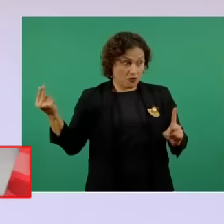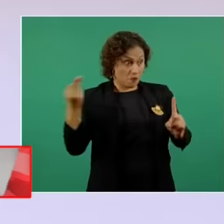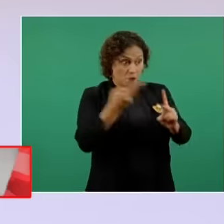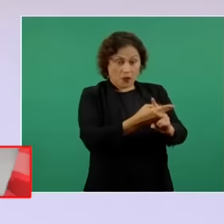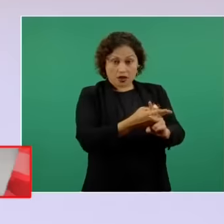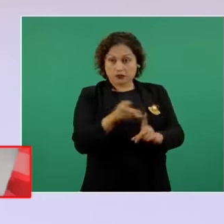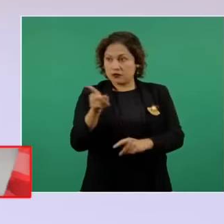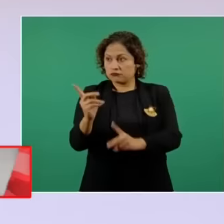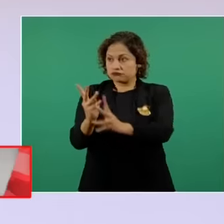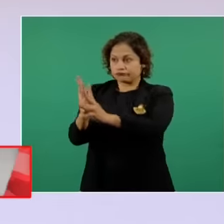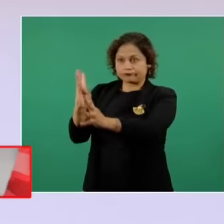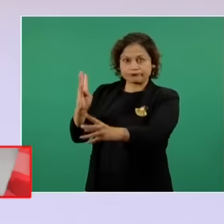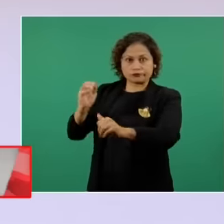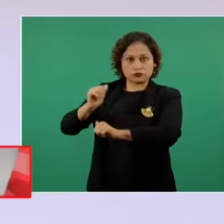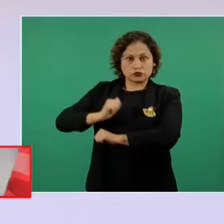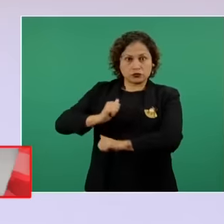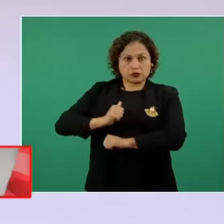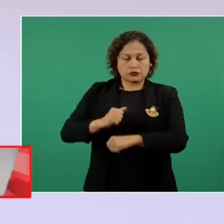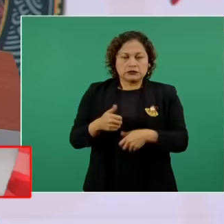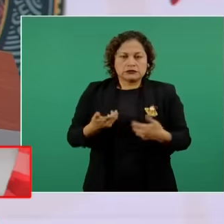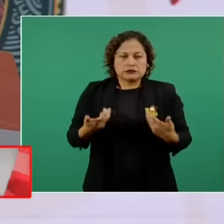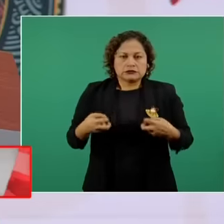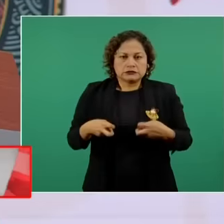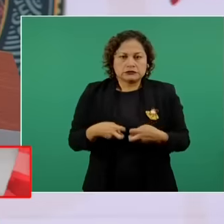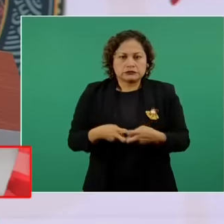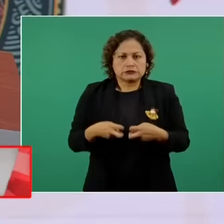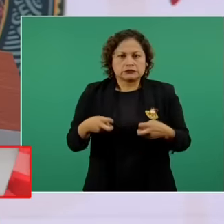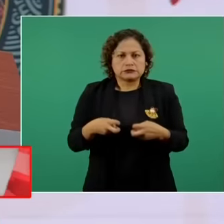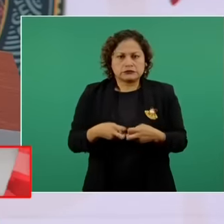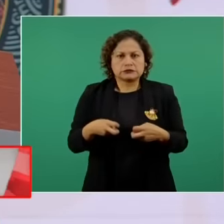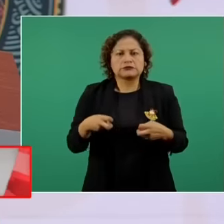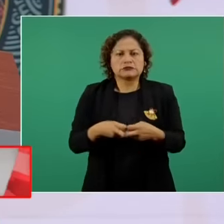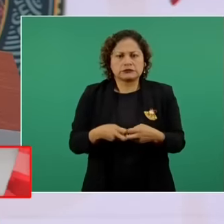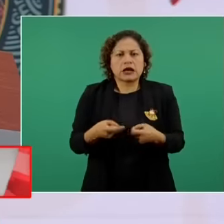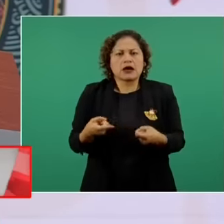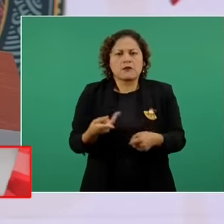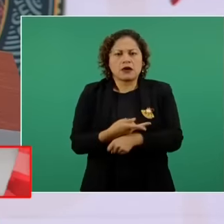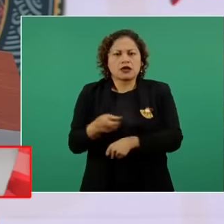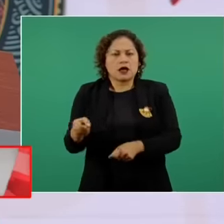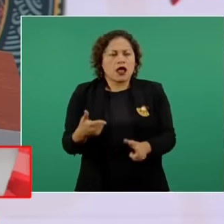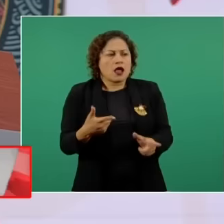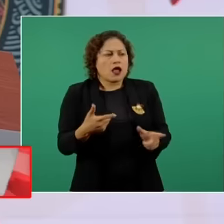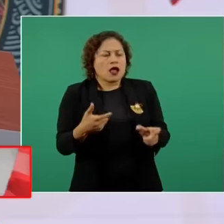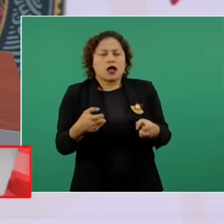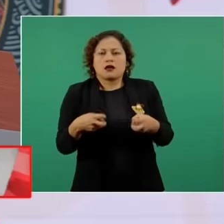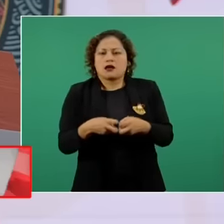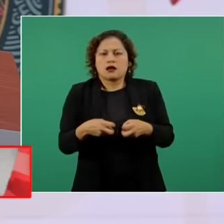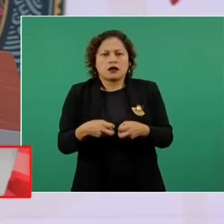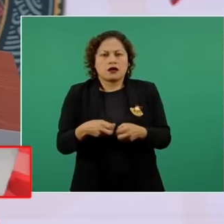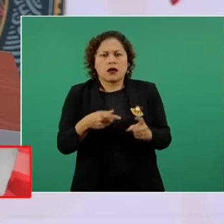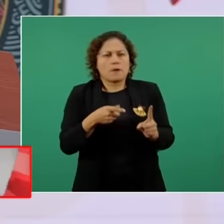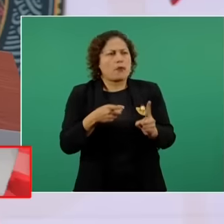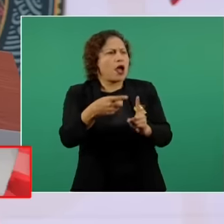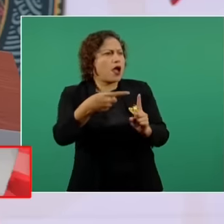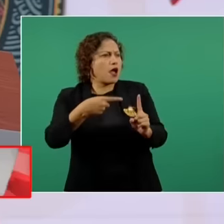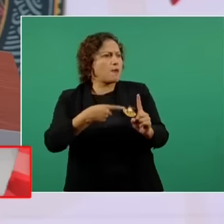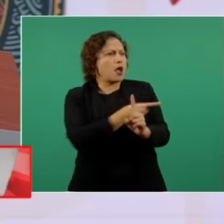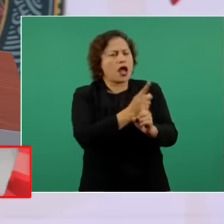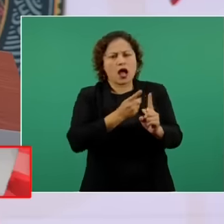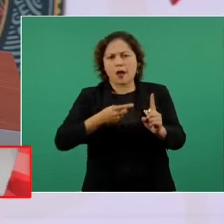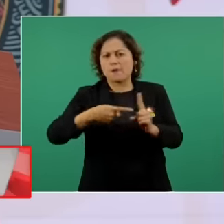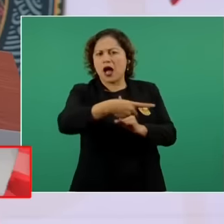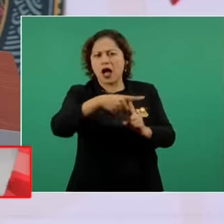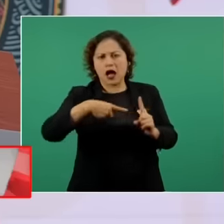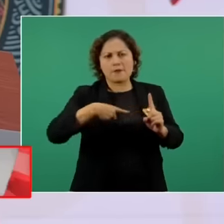Le dieron varios tiros sin matarlo y el sargento del pelotón tuvo